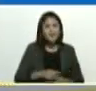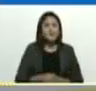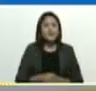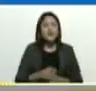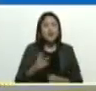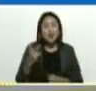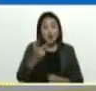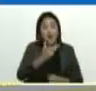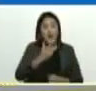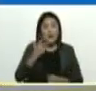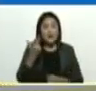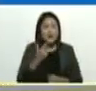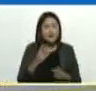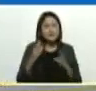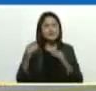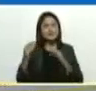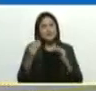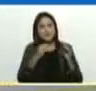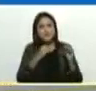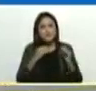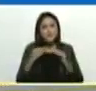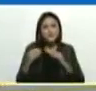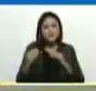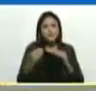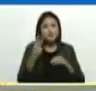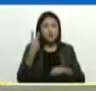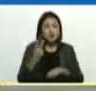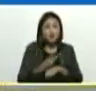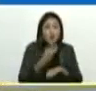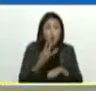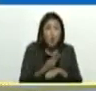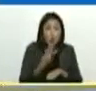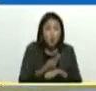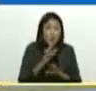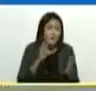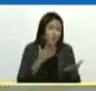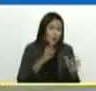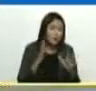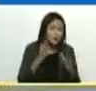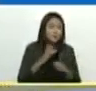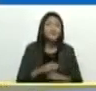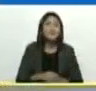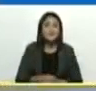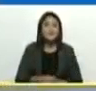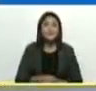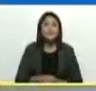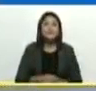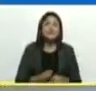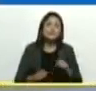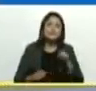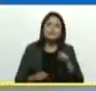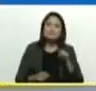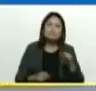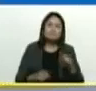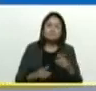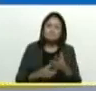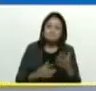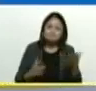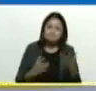tres una conversación por casi 2 horas que se concentró en